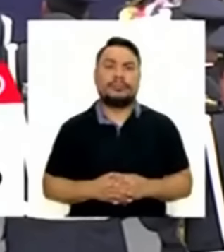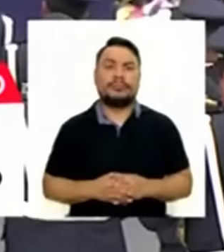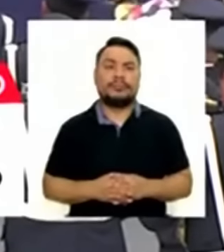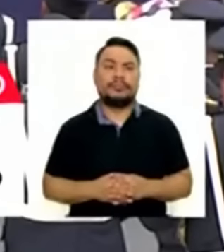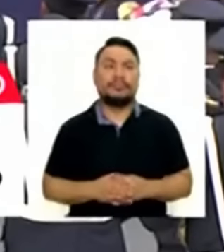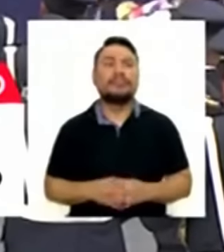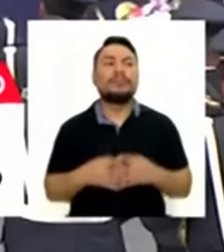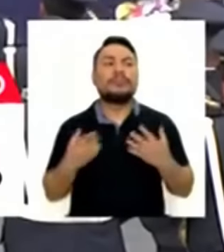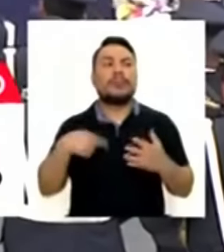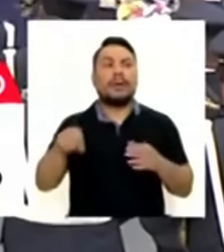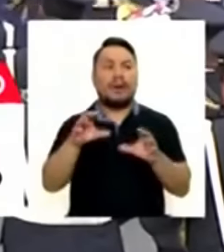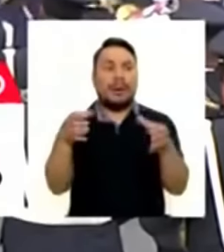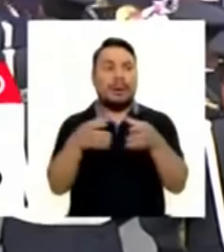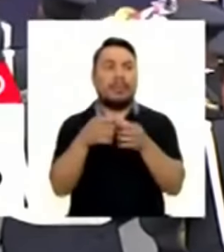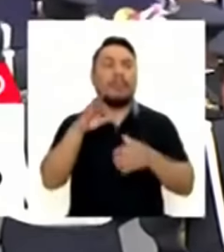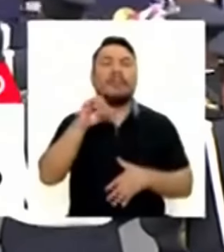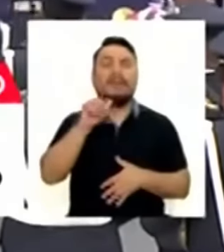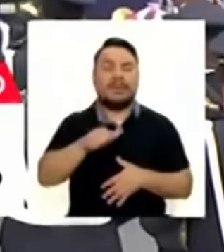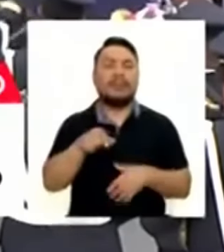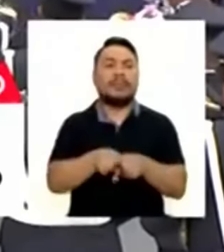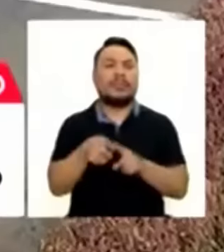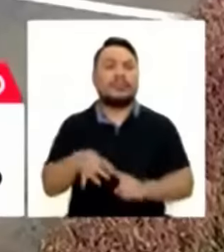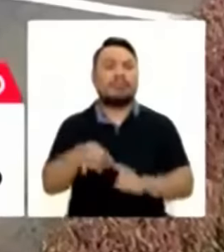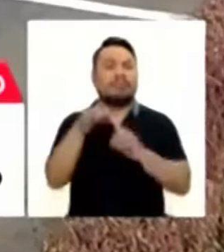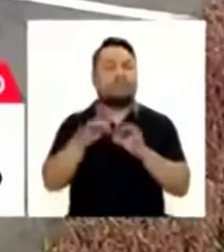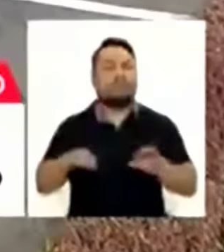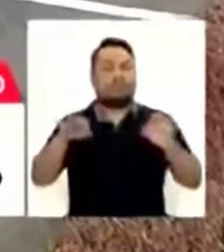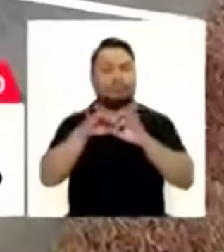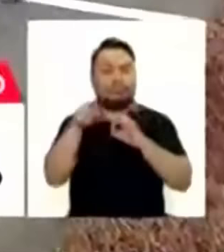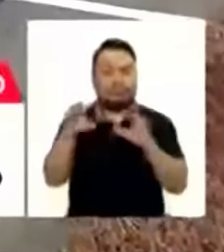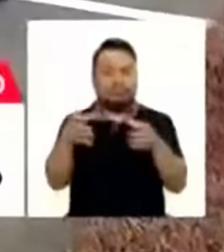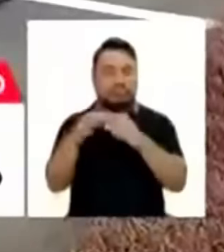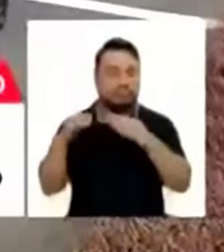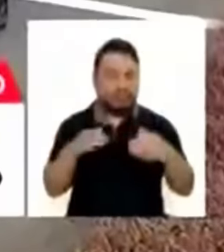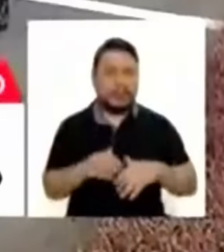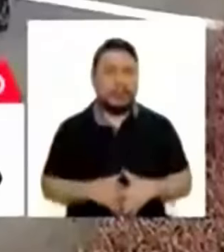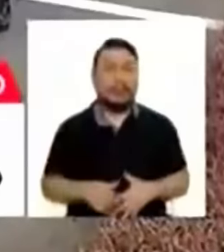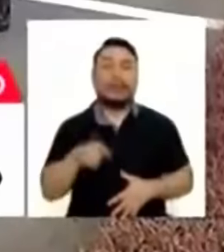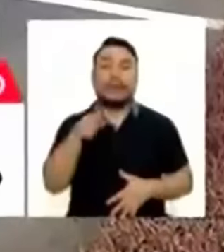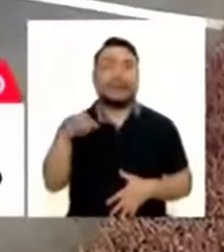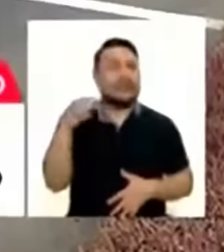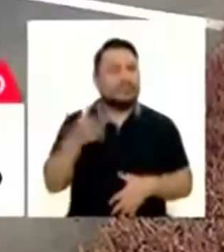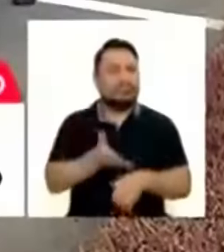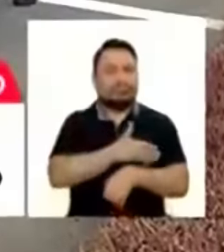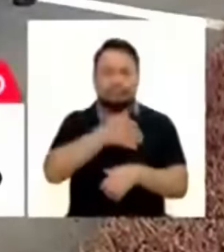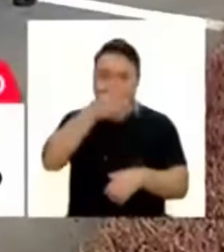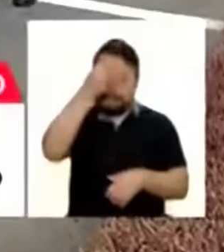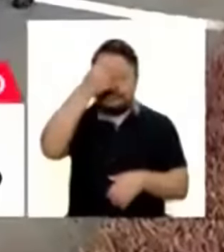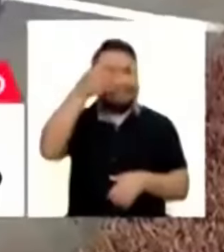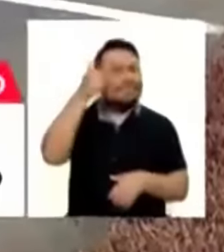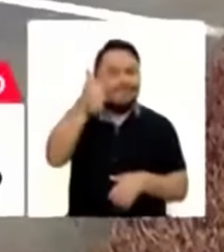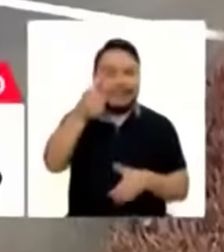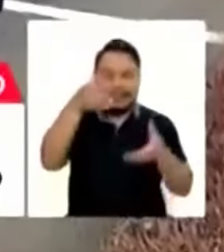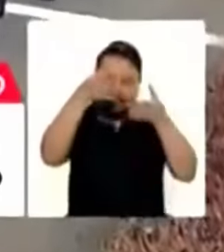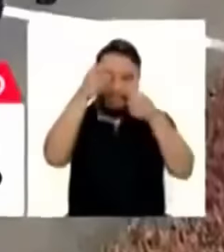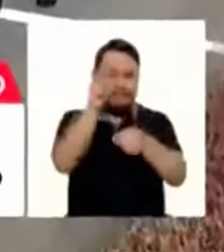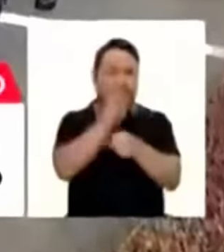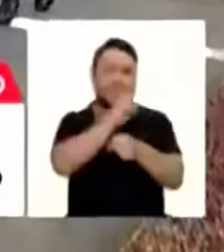El personal de la paz, como elemento esencial de la guerra, debe encontrarse debidamente entrenado y capacitado en la